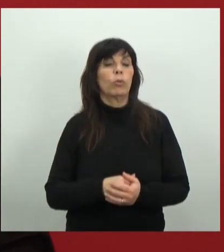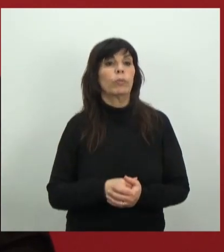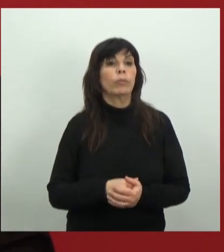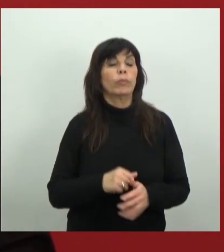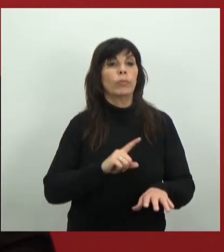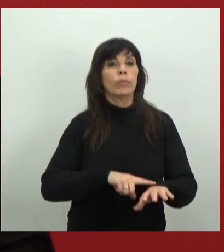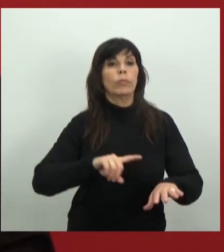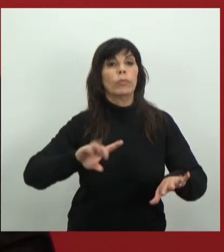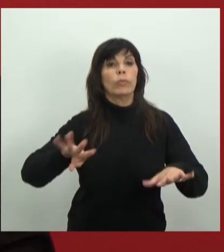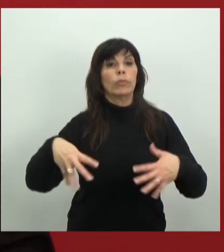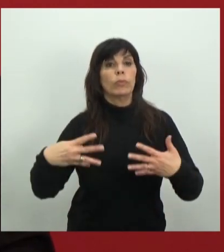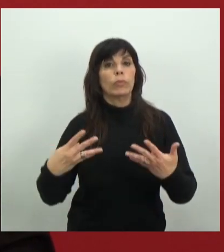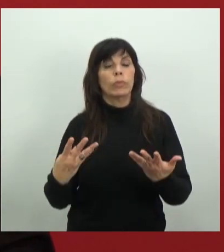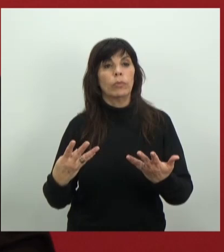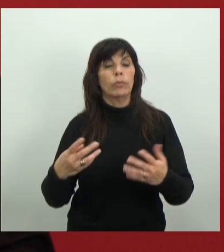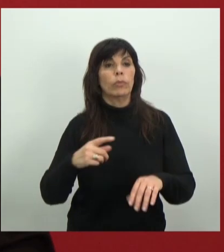luego hasta las 11 y media